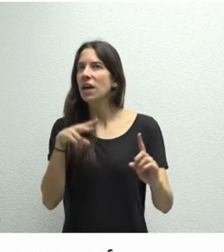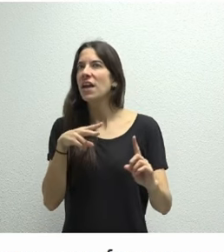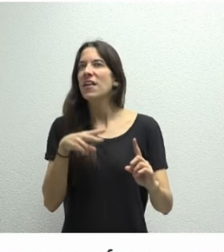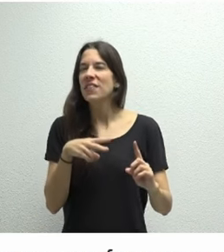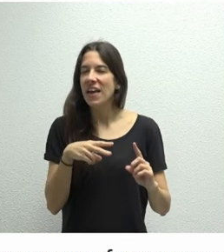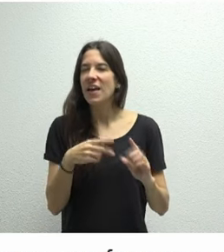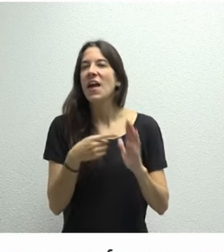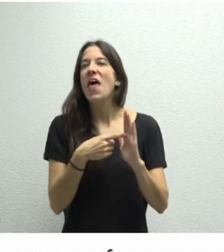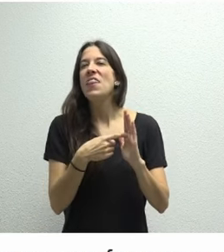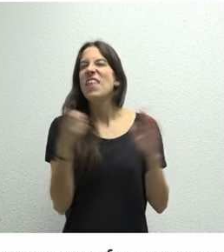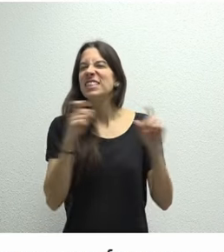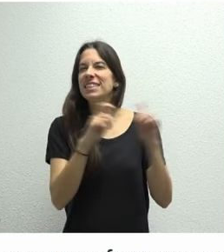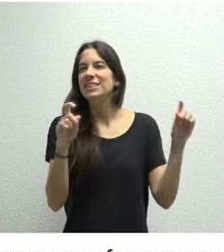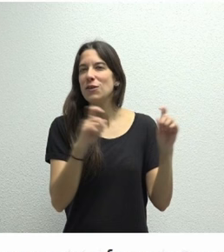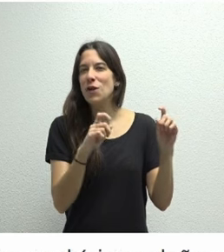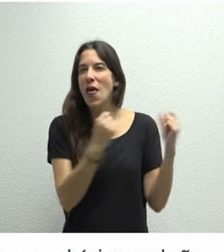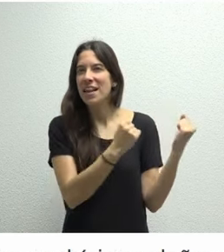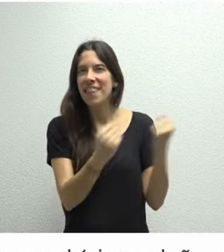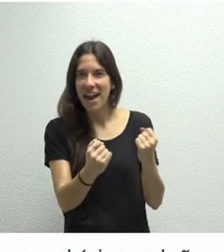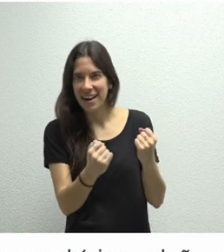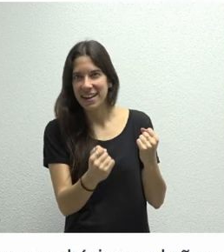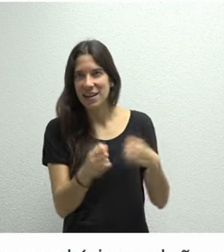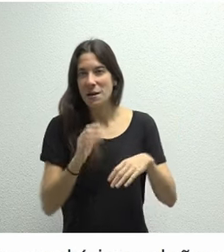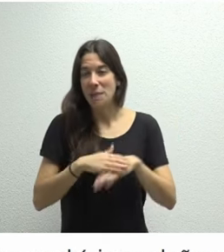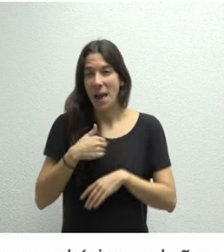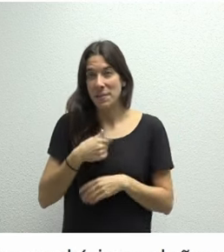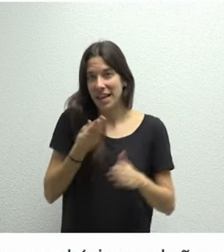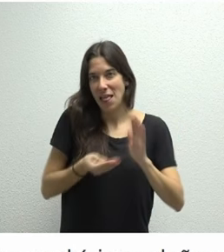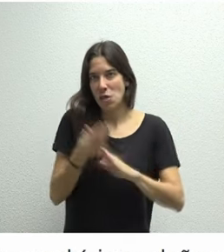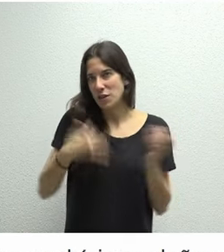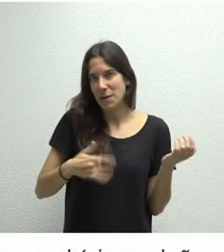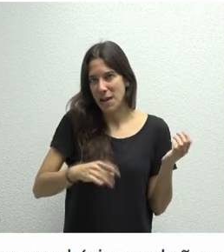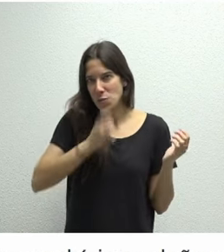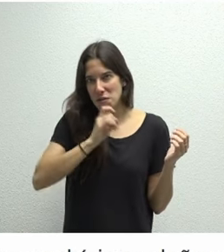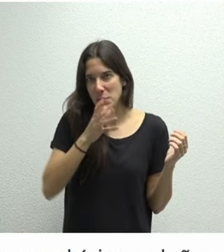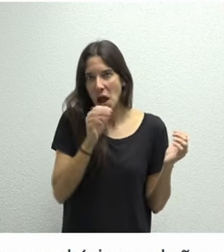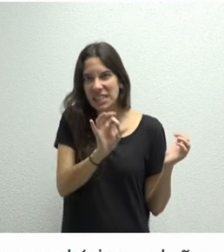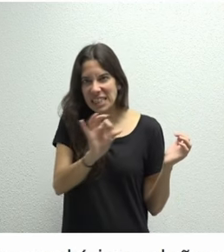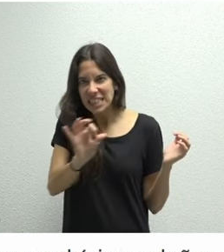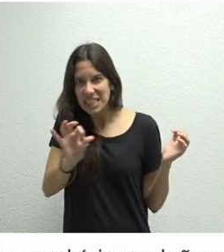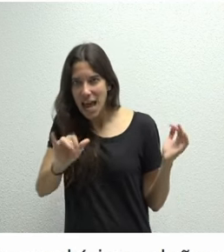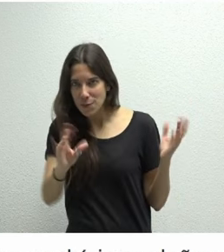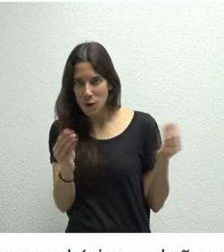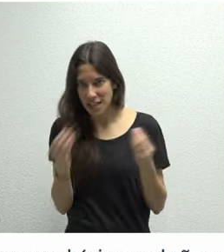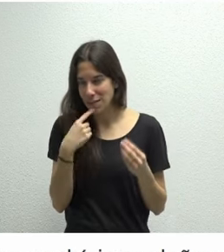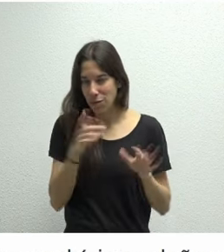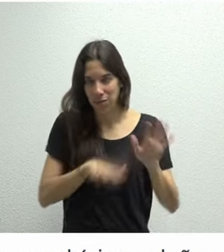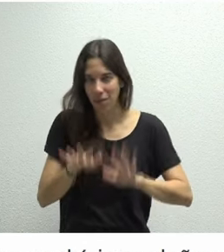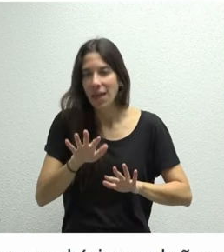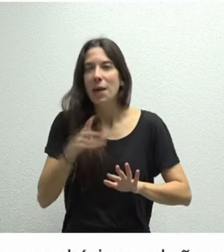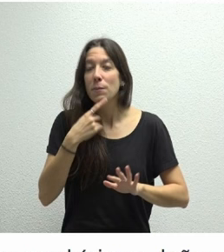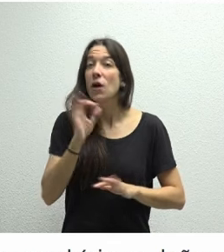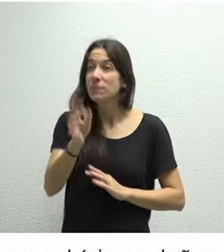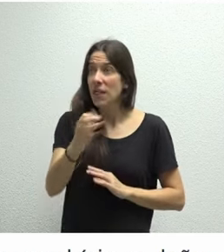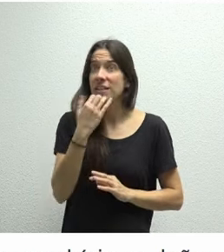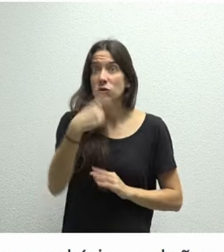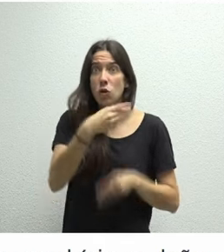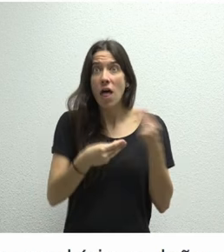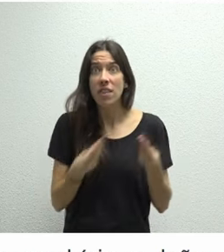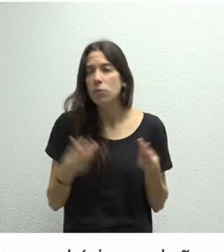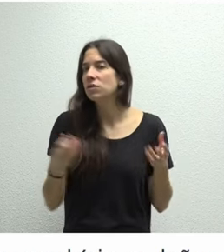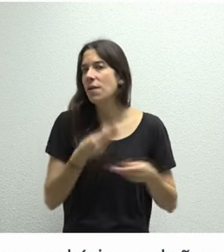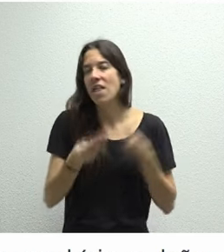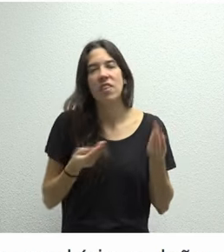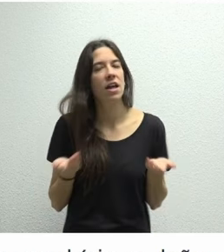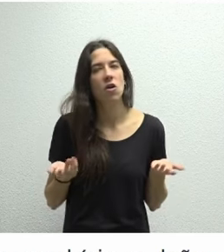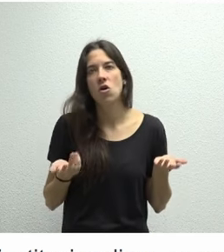dificilísima para una sevillana institucionalizar tiene muchas eses pero eh es verdad Y si vamos a hacer eso lo tenemos que hacer